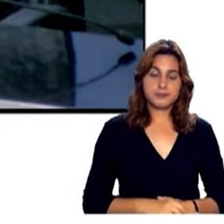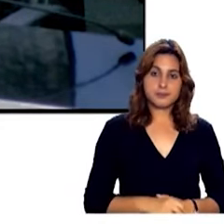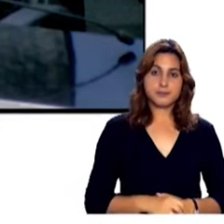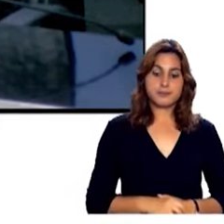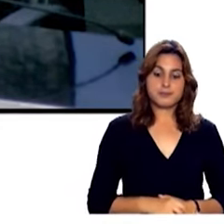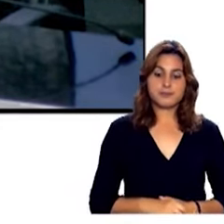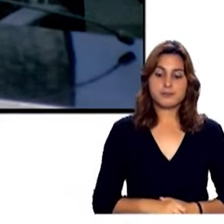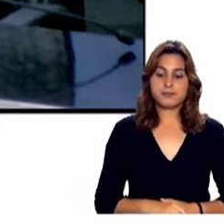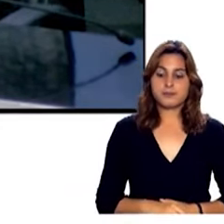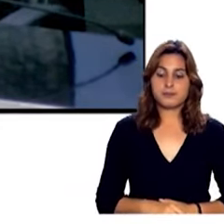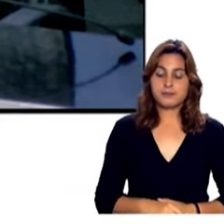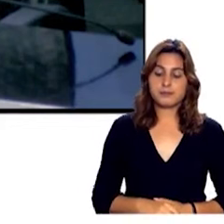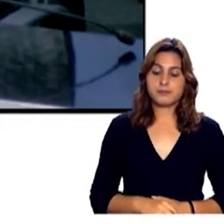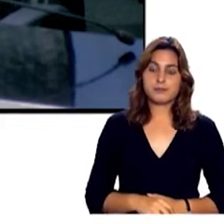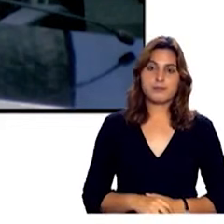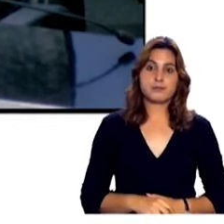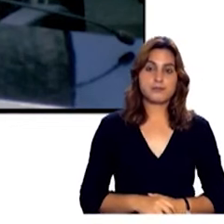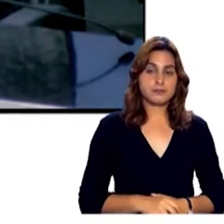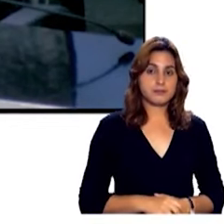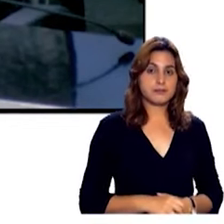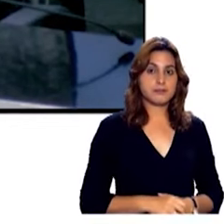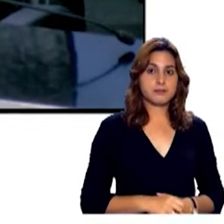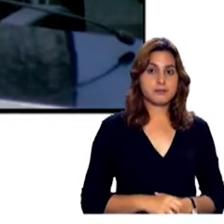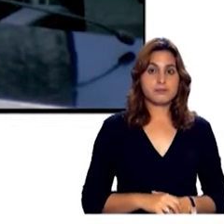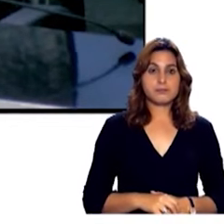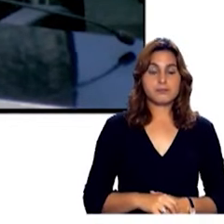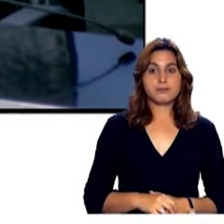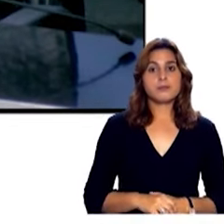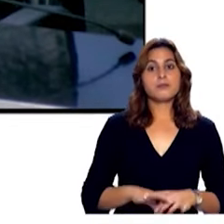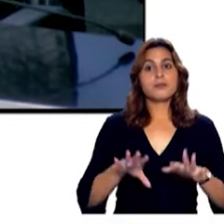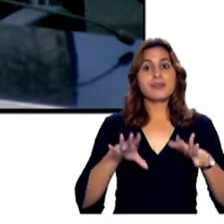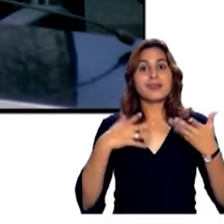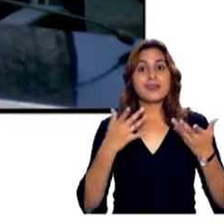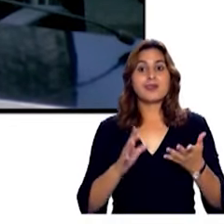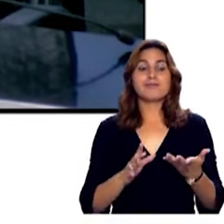jurídica esta situación que